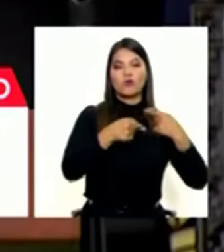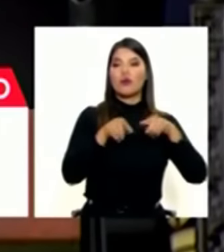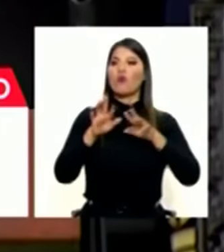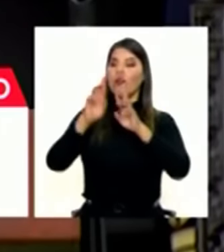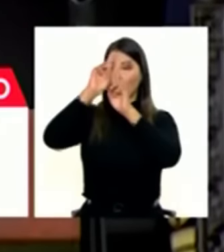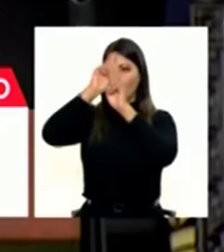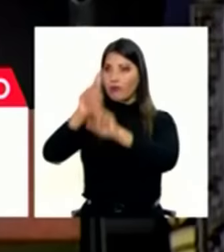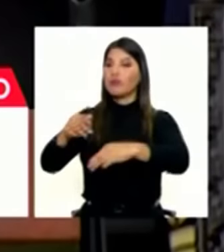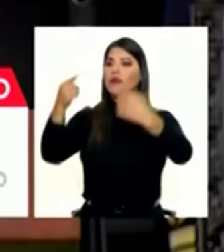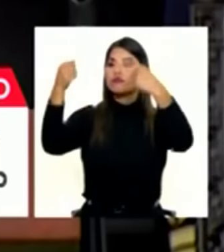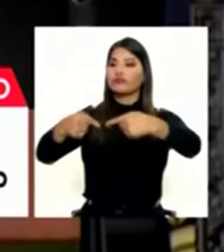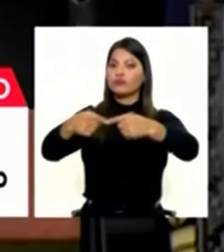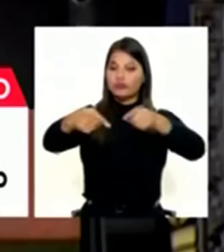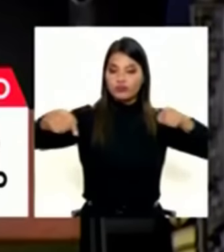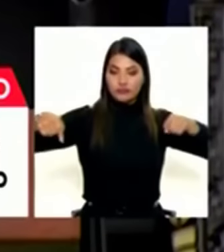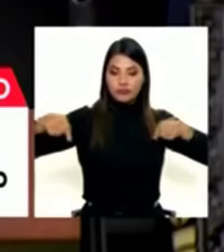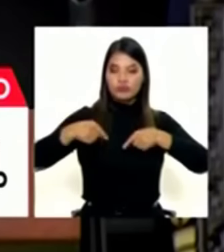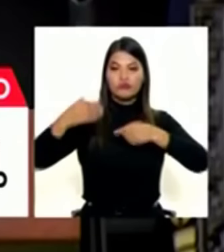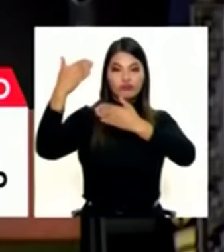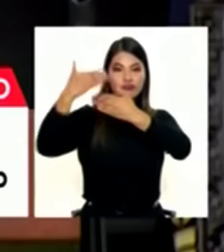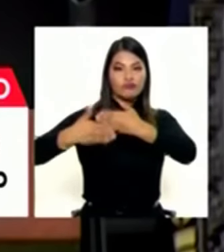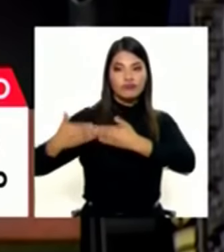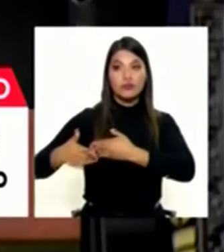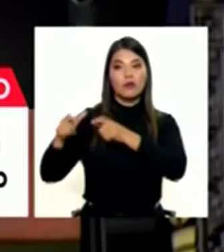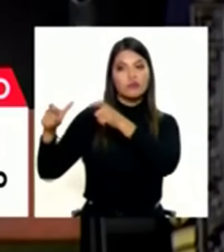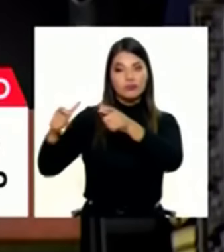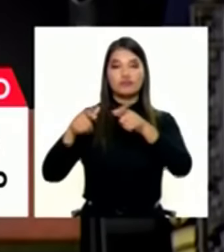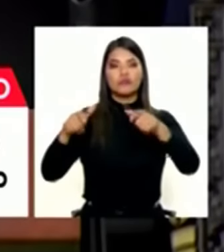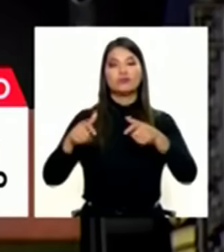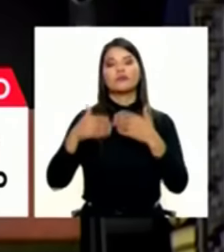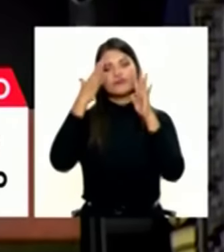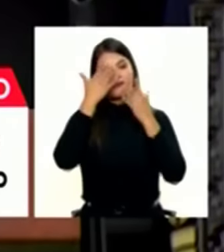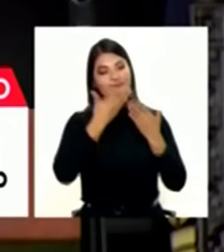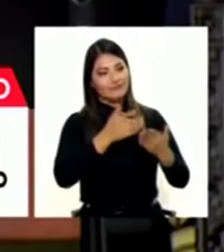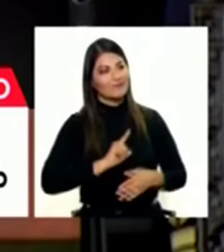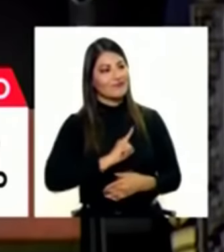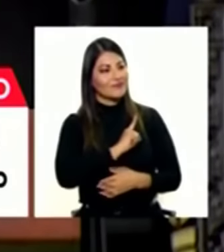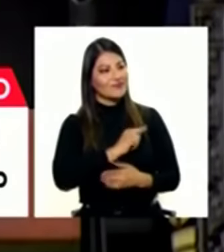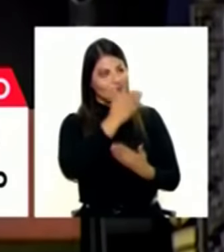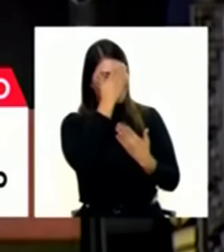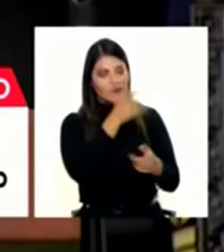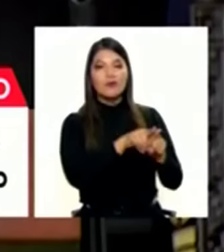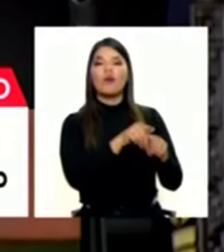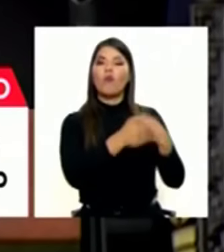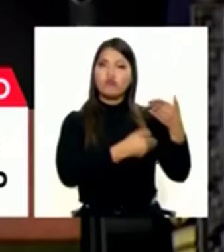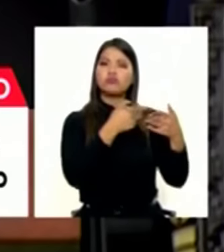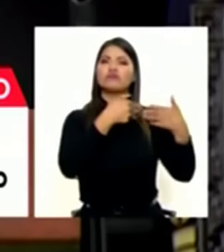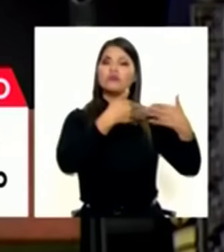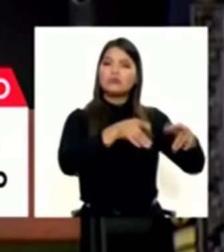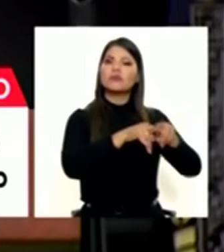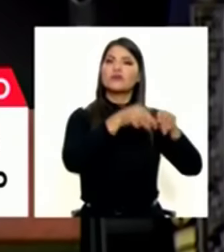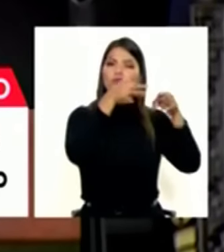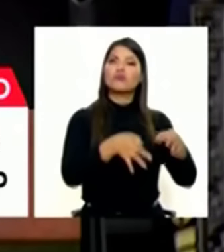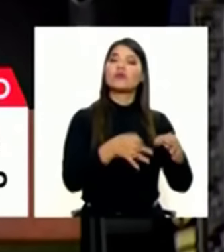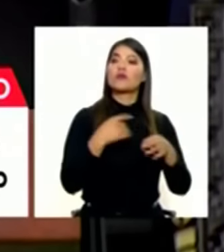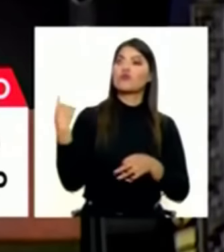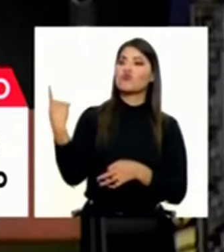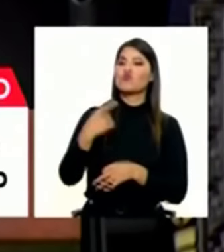integridad territorial del Perú, por lo cual se llena de merecido orgullo al haber probado que es